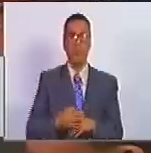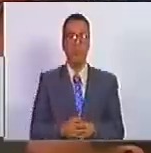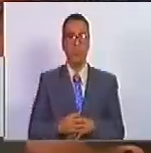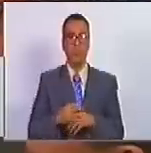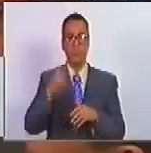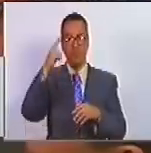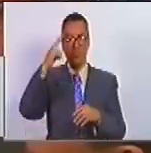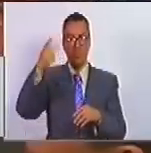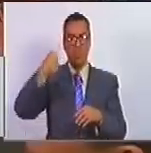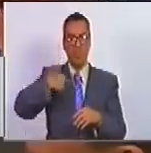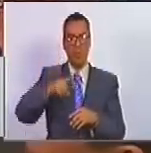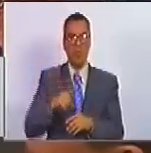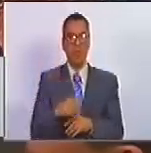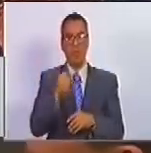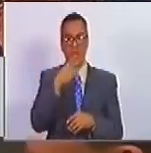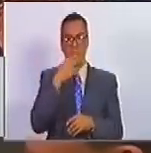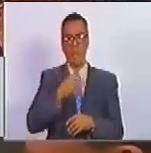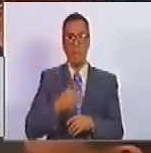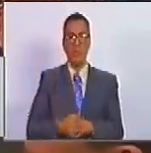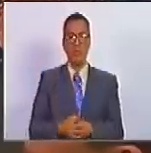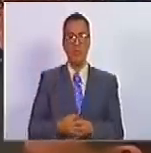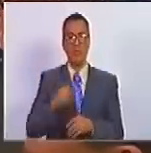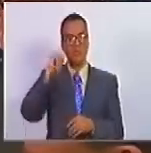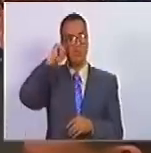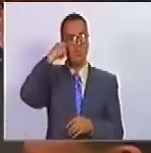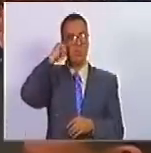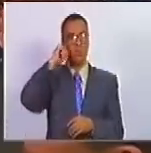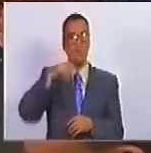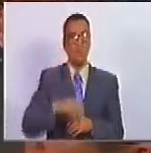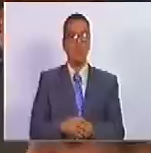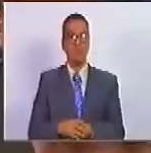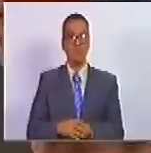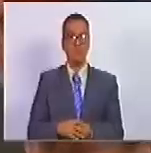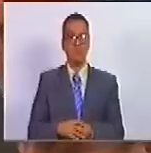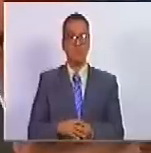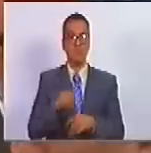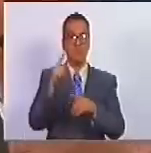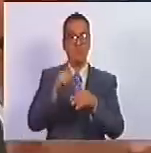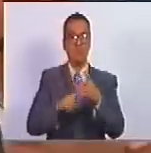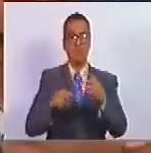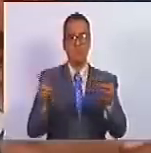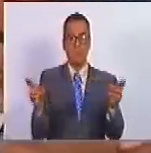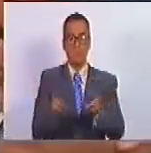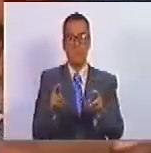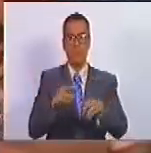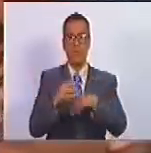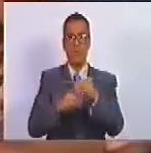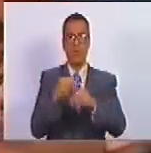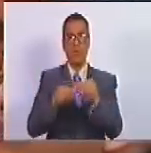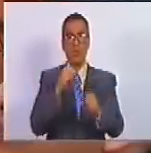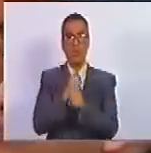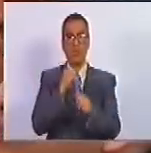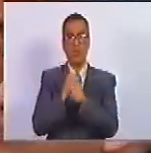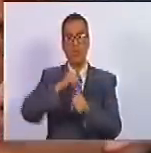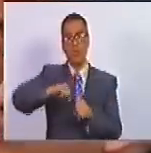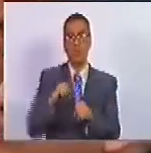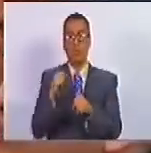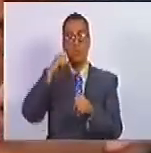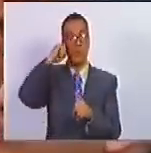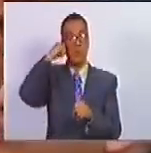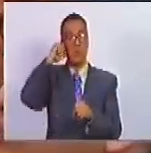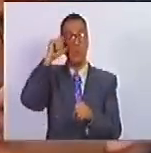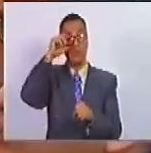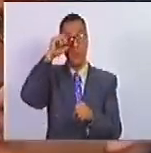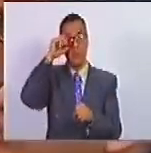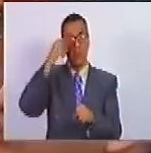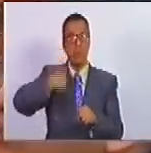honor merece. Es bueno también recordar esa síntesis de lo que es la función policial, recordando